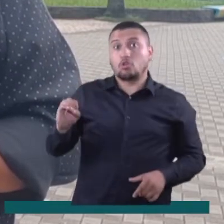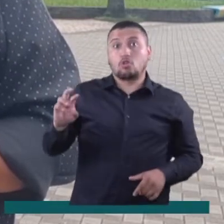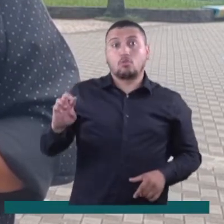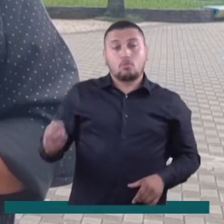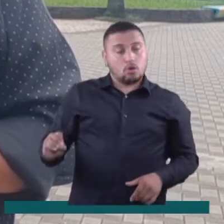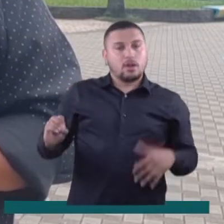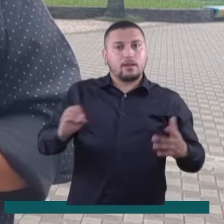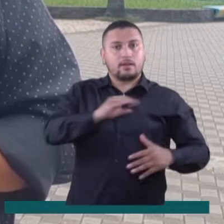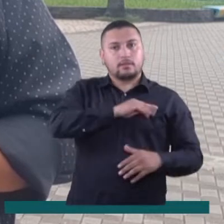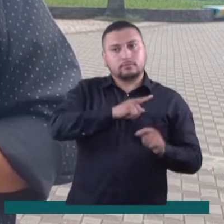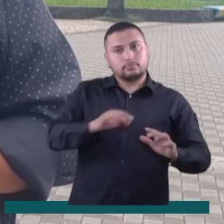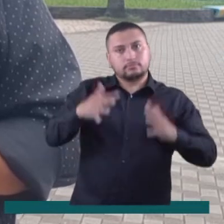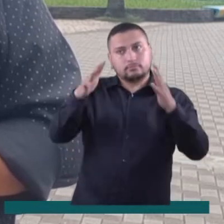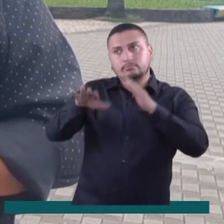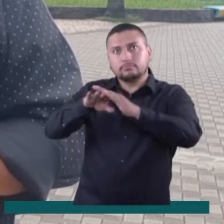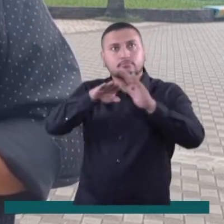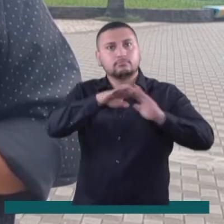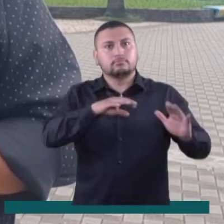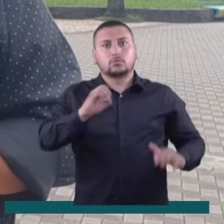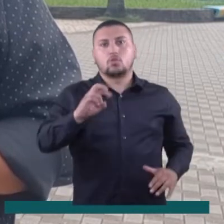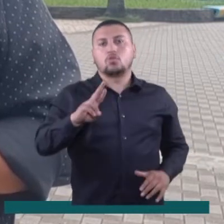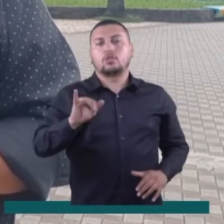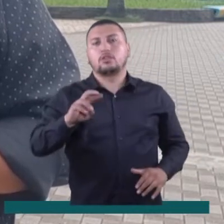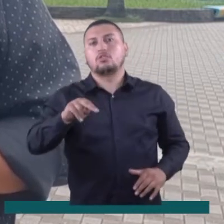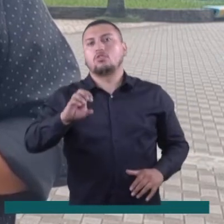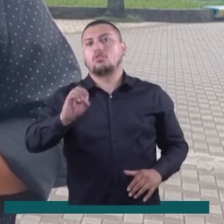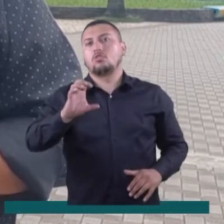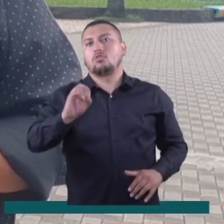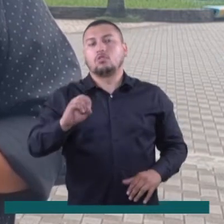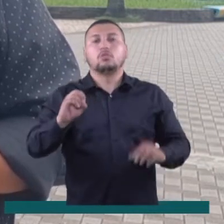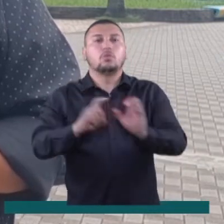toda la Orinoquía, por el presente y el futuro de la cultura, el